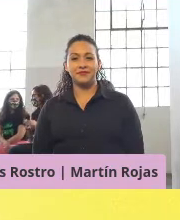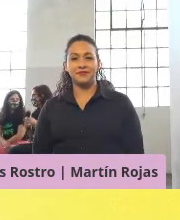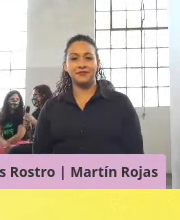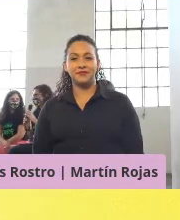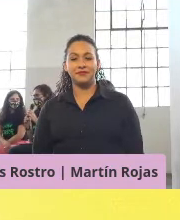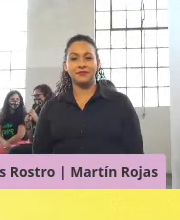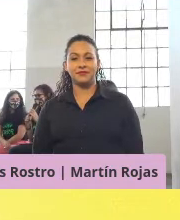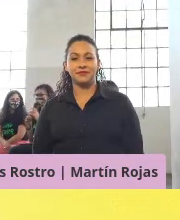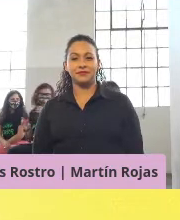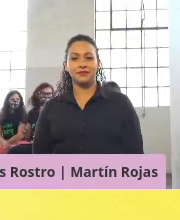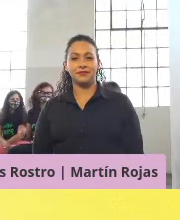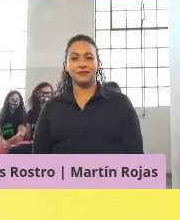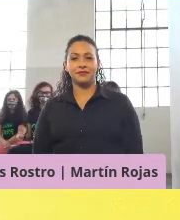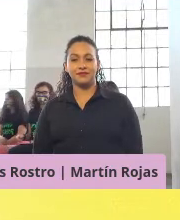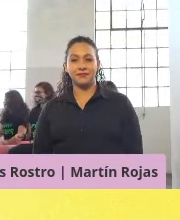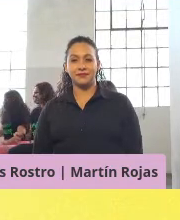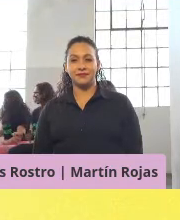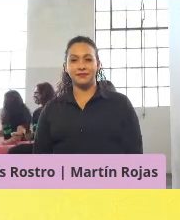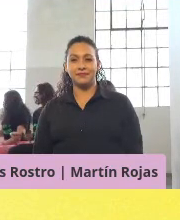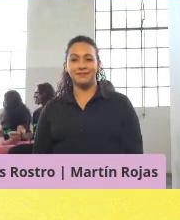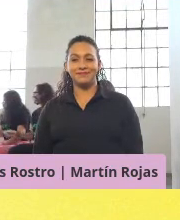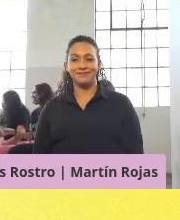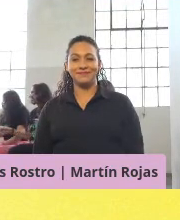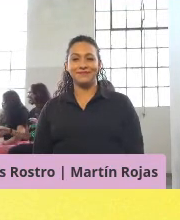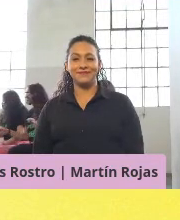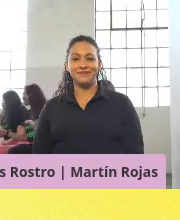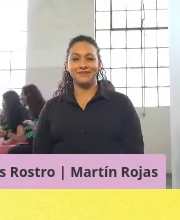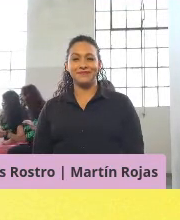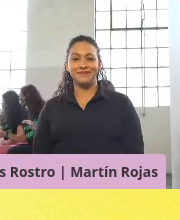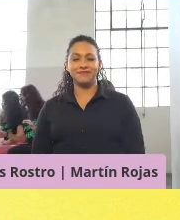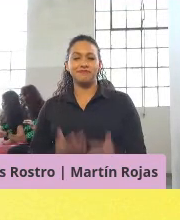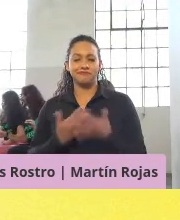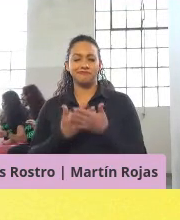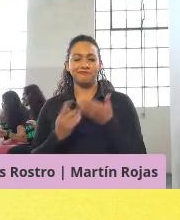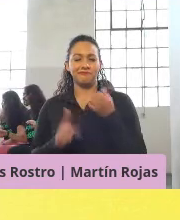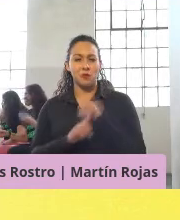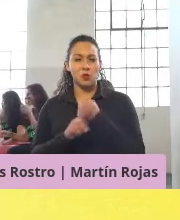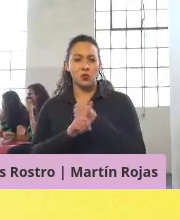Fieras. No. Perdón.